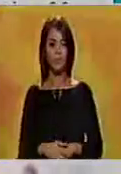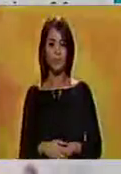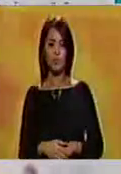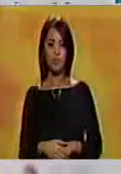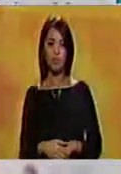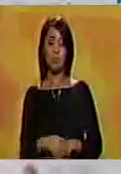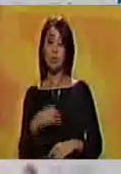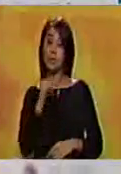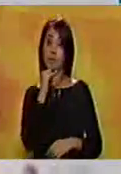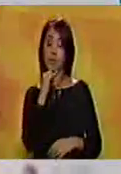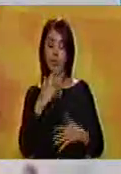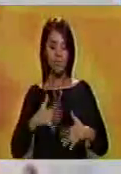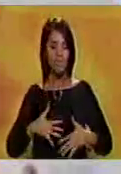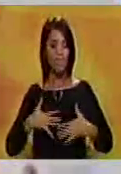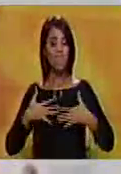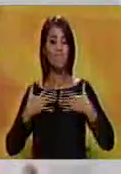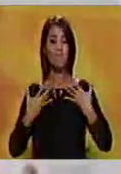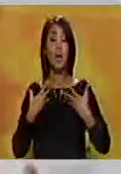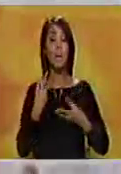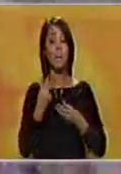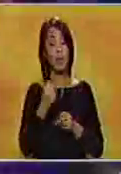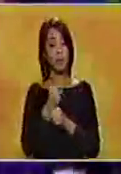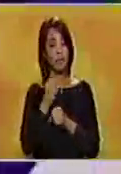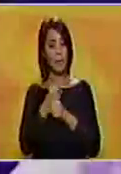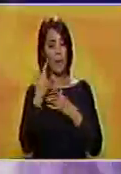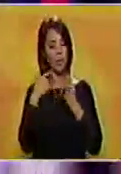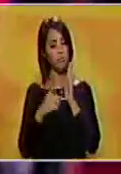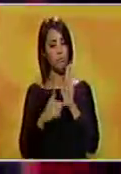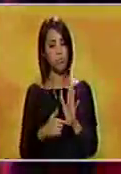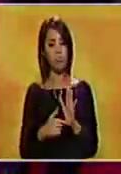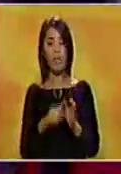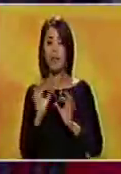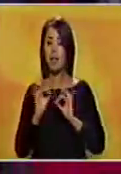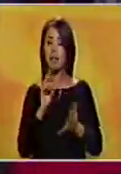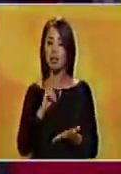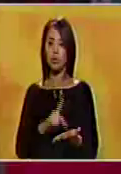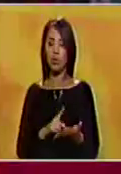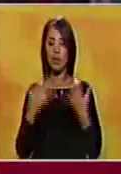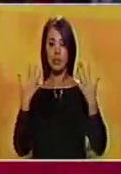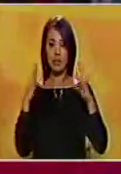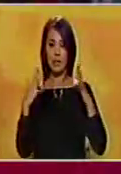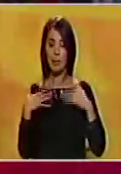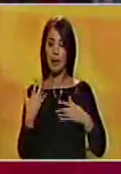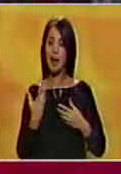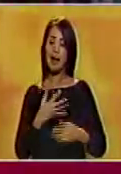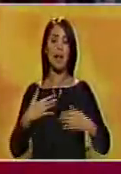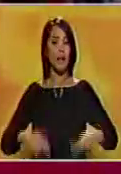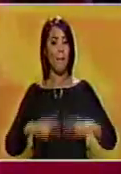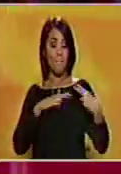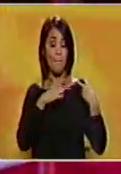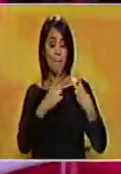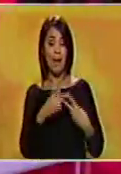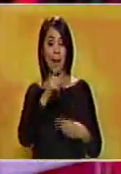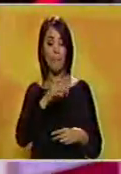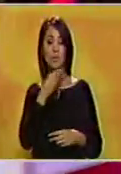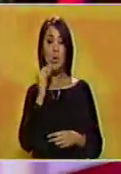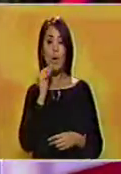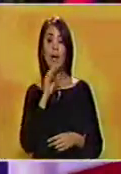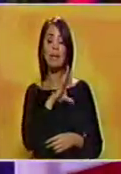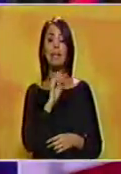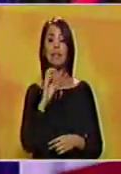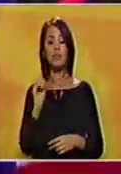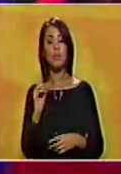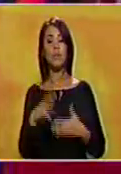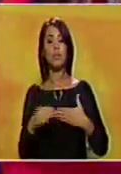Oprah dijo que se siente inspirada por el gesto del actor y quiere celebrar la valentía de estos jóvenes. Ella anunció que donará $500,000